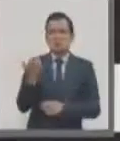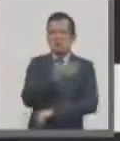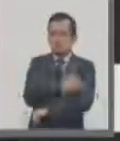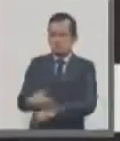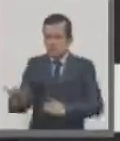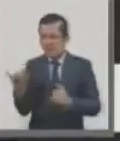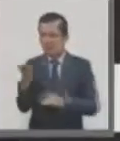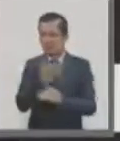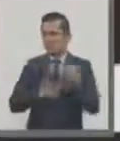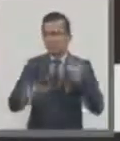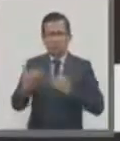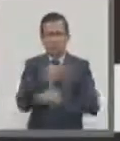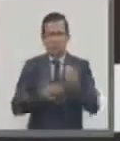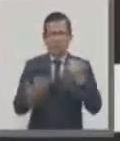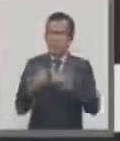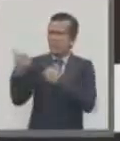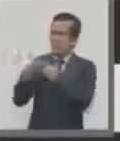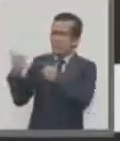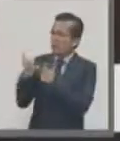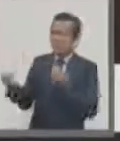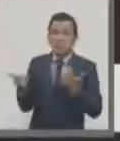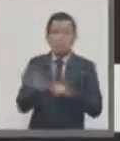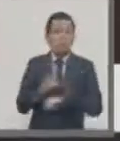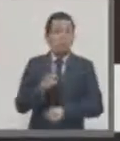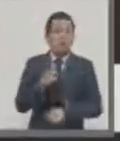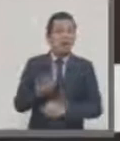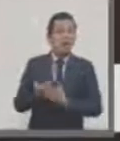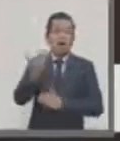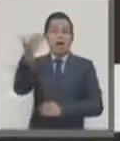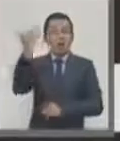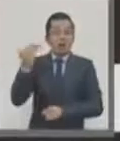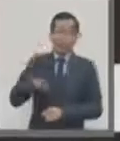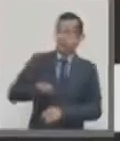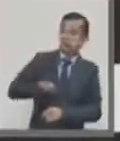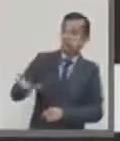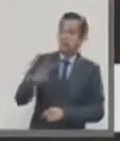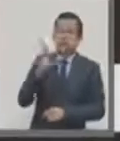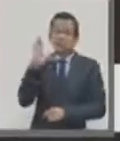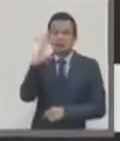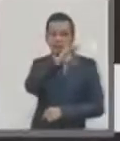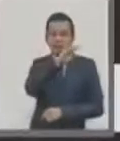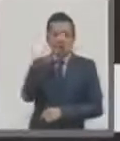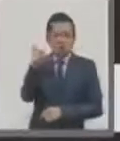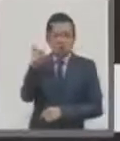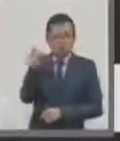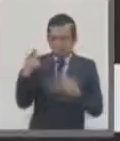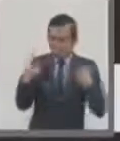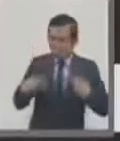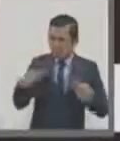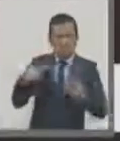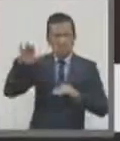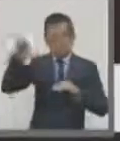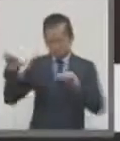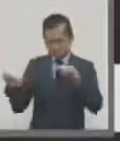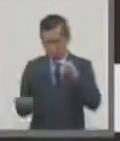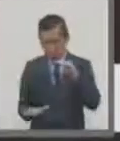comunidades, porque los negros africanos eran considerados como seres inferiores que no tenían el derecho ni